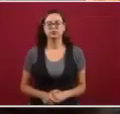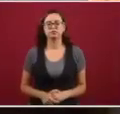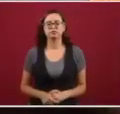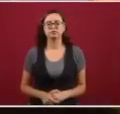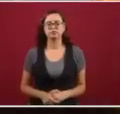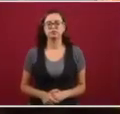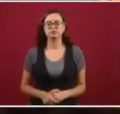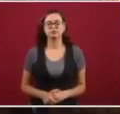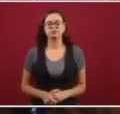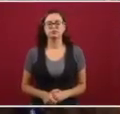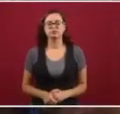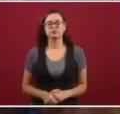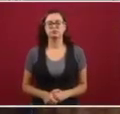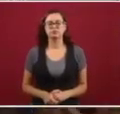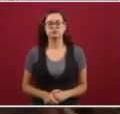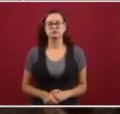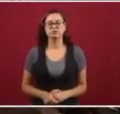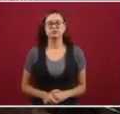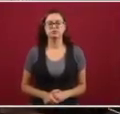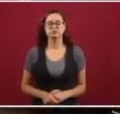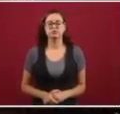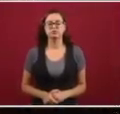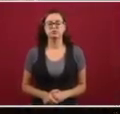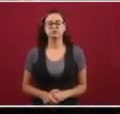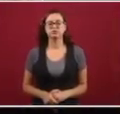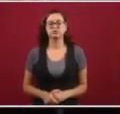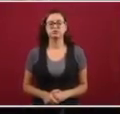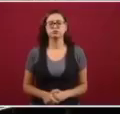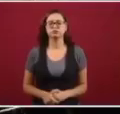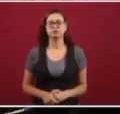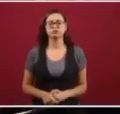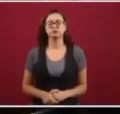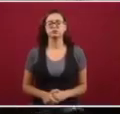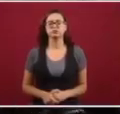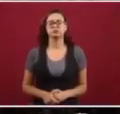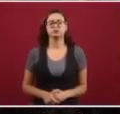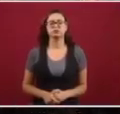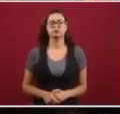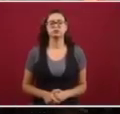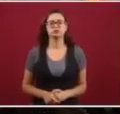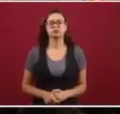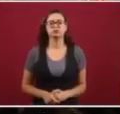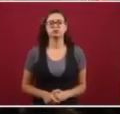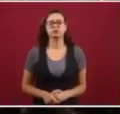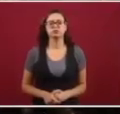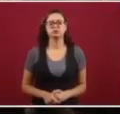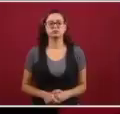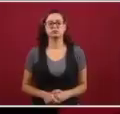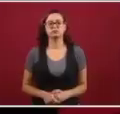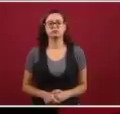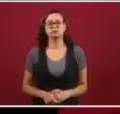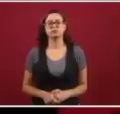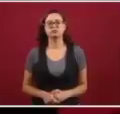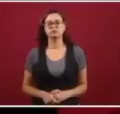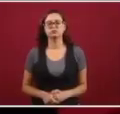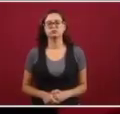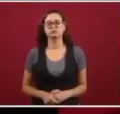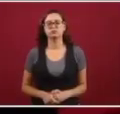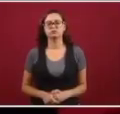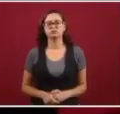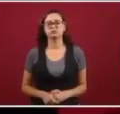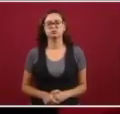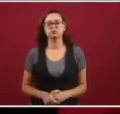funcionarios. Le hablo específicamente, bueno, primero que nada me presento, soy Connie Peraza de SSG Noticias de Navojoa,